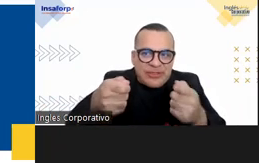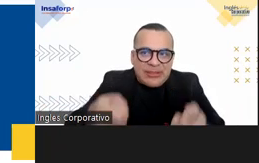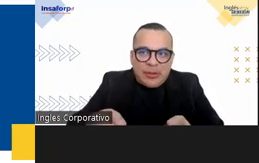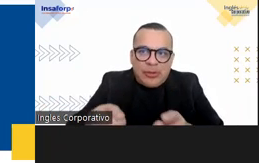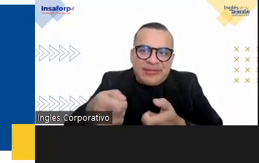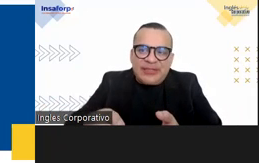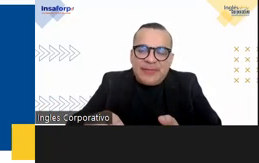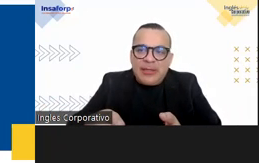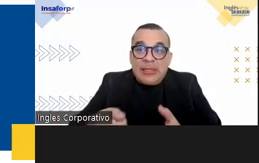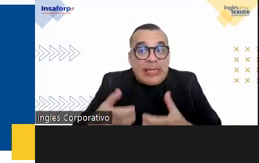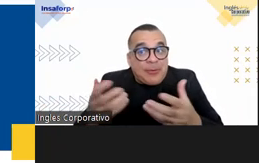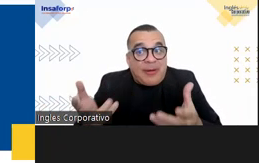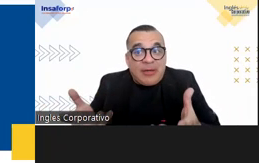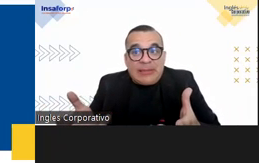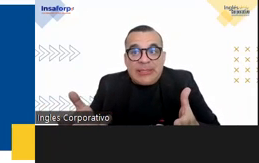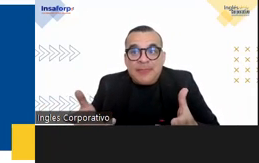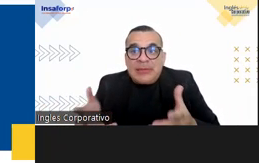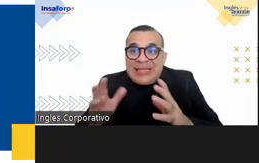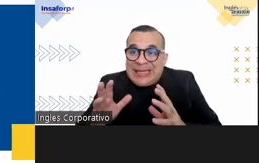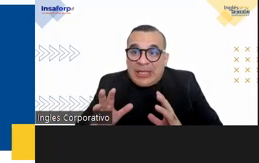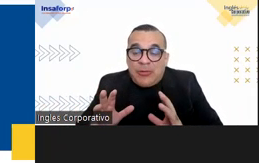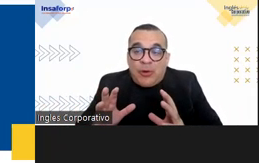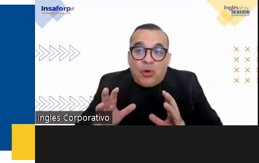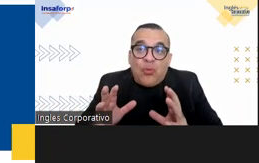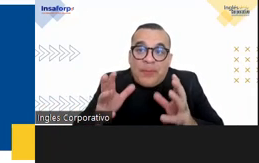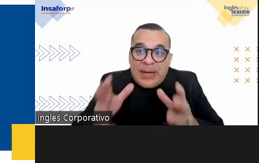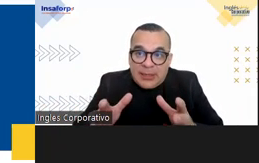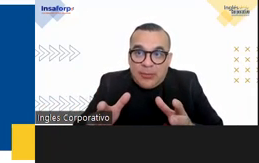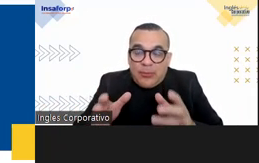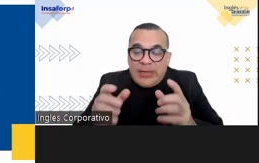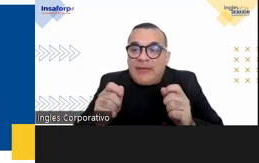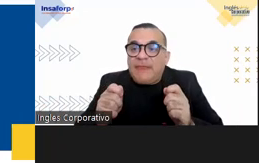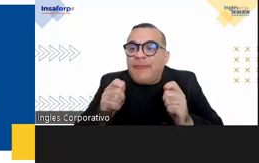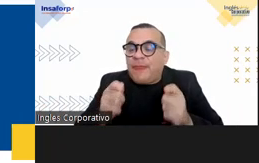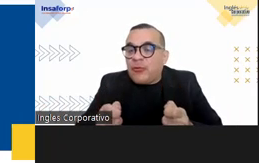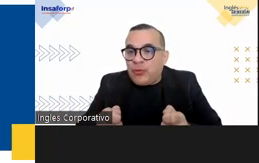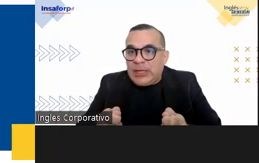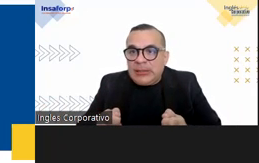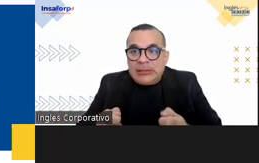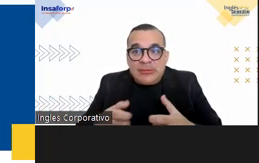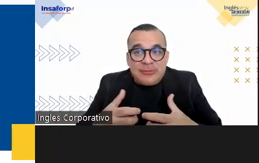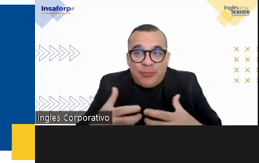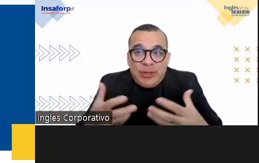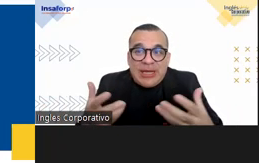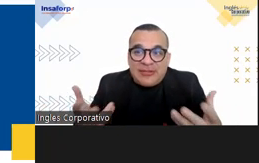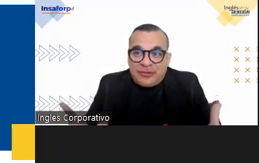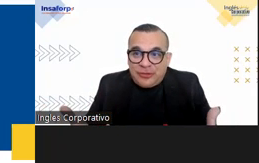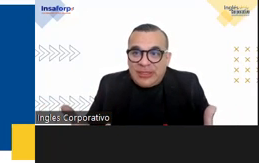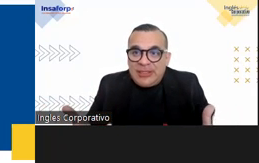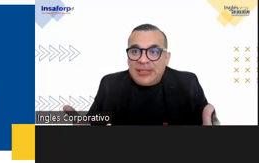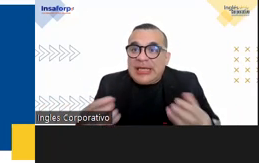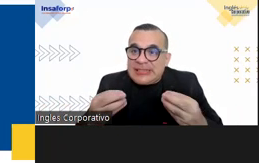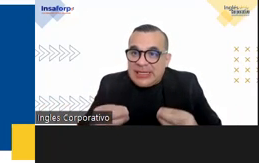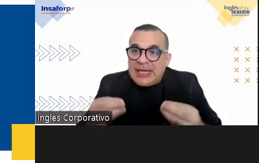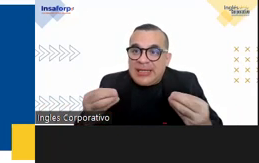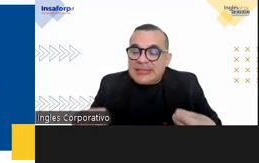más coercitiva y probablemente tendrá que ocupar una fórmula no muy